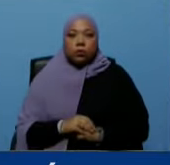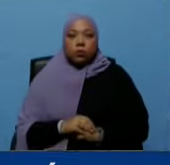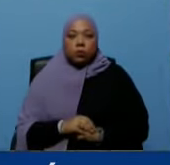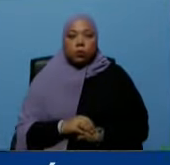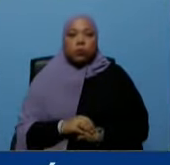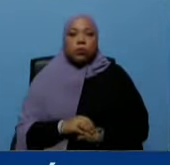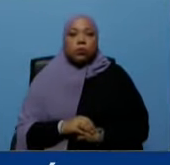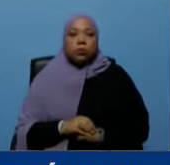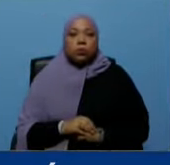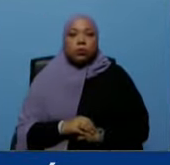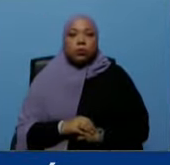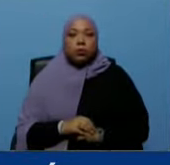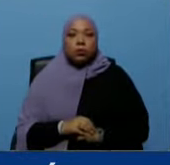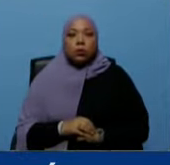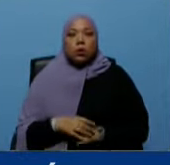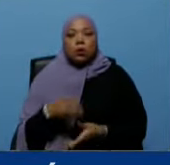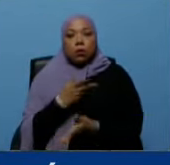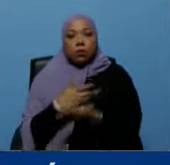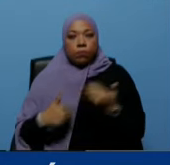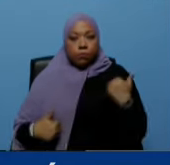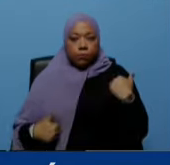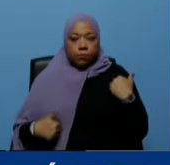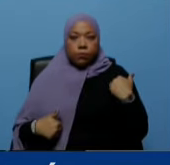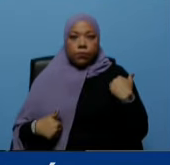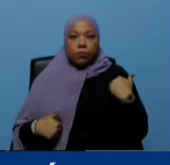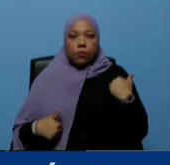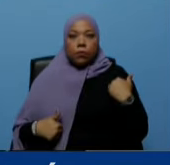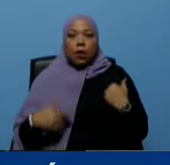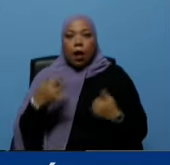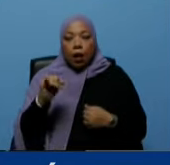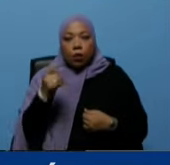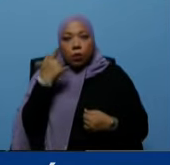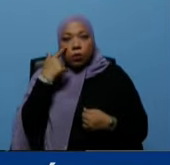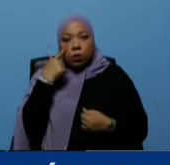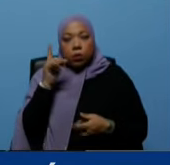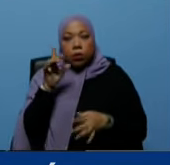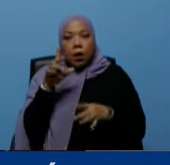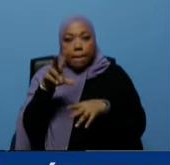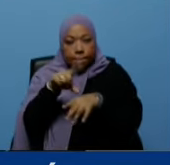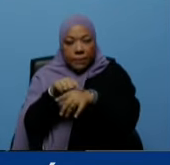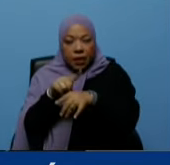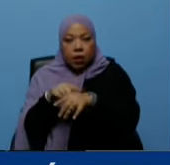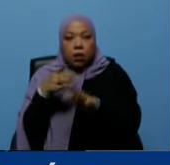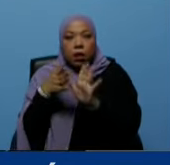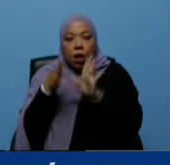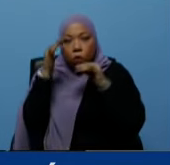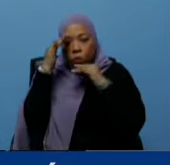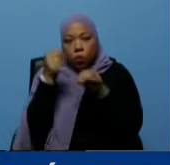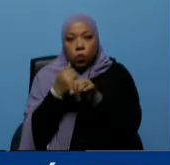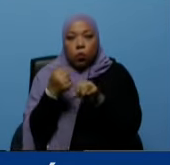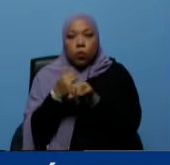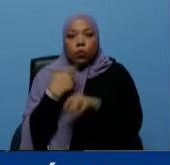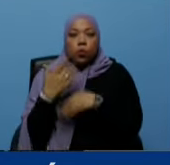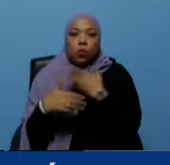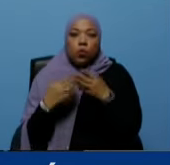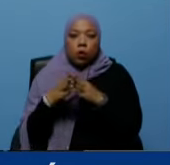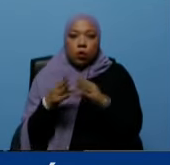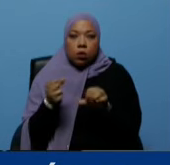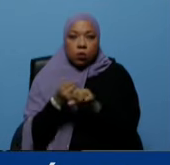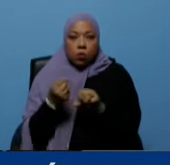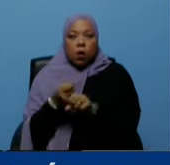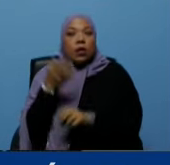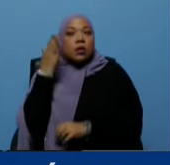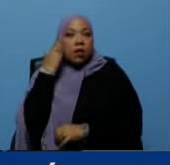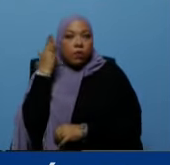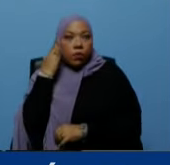Bueno, presidente, ahí está. La parte médica atendiendo y dándole todo lo que